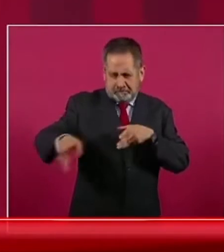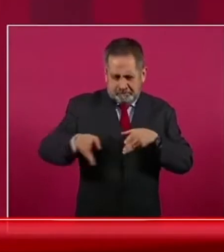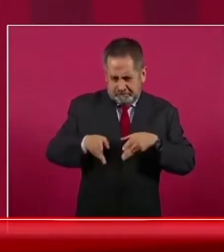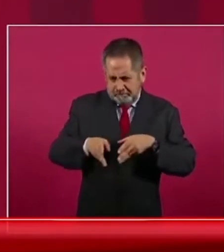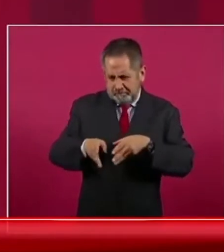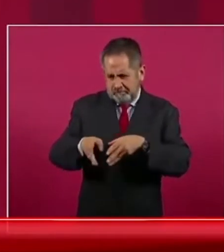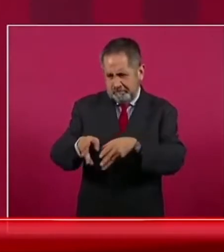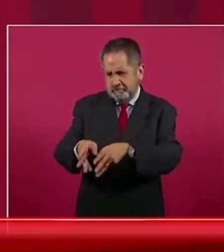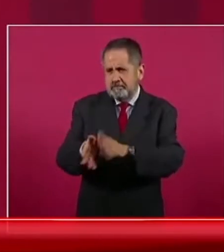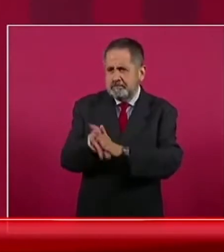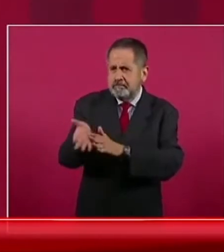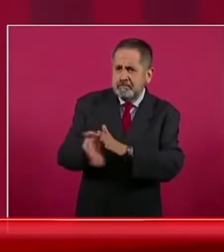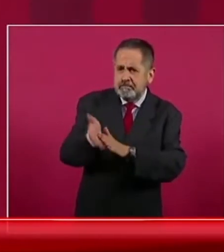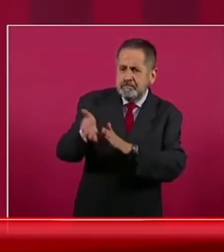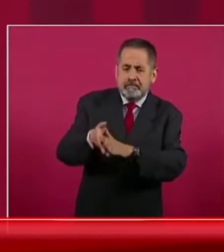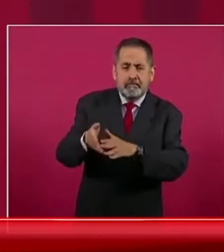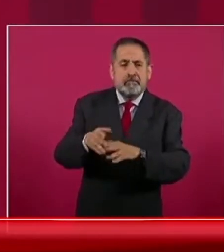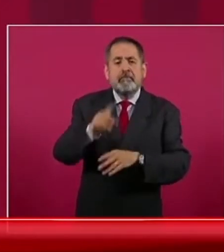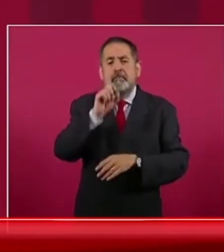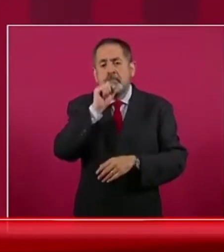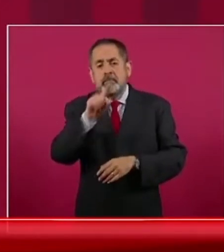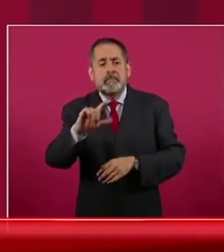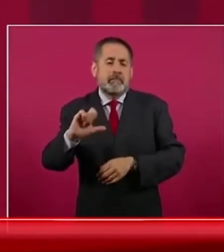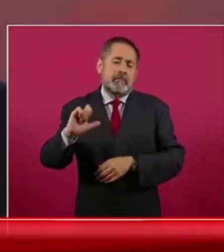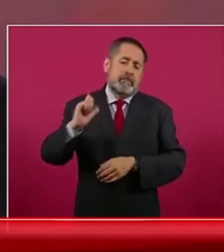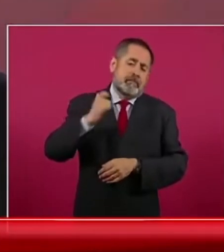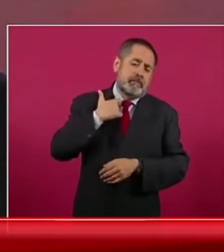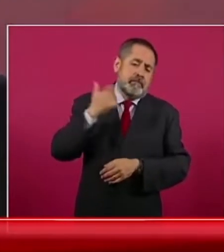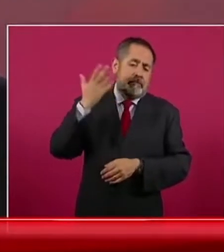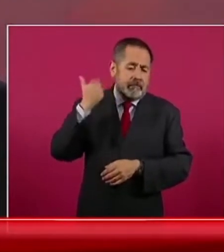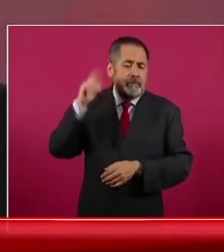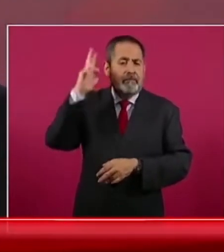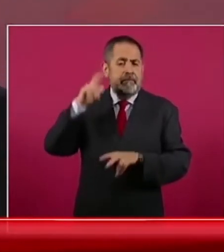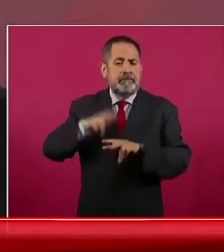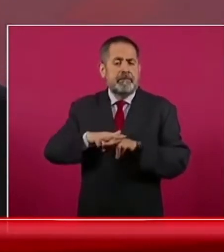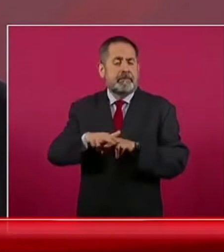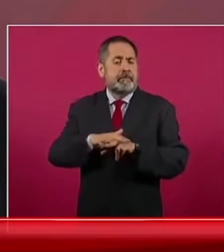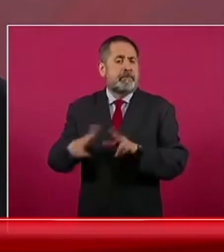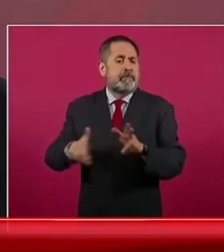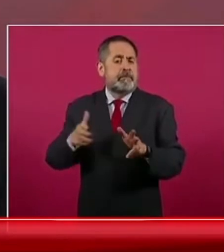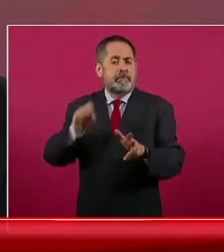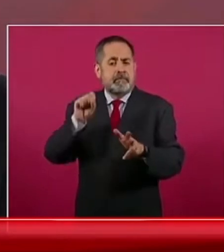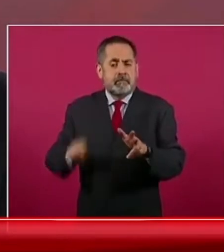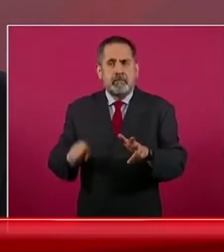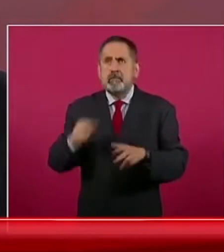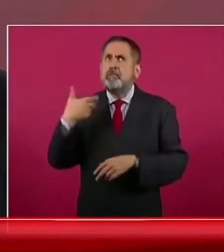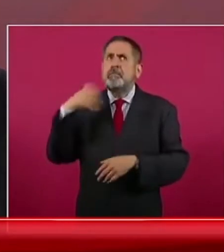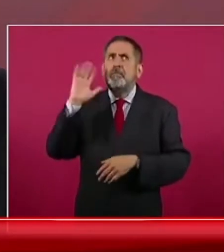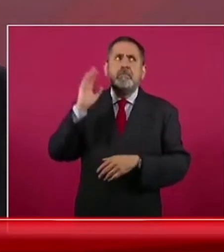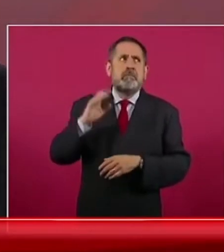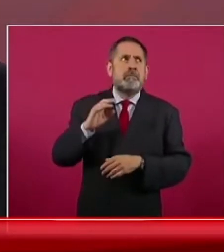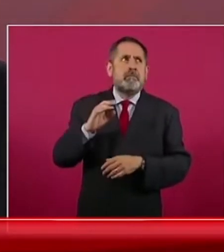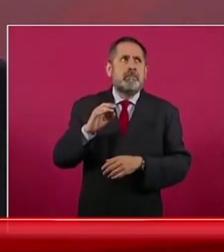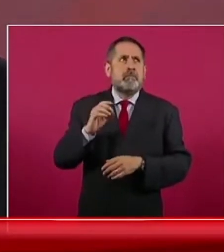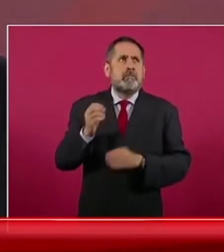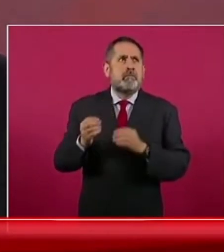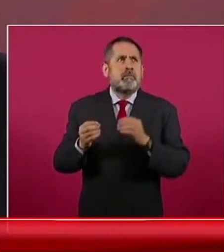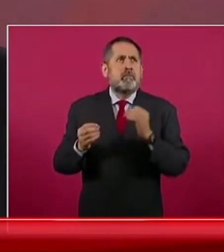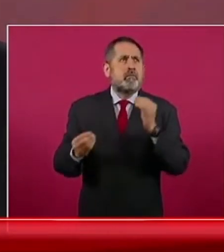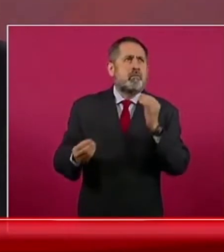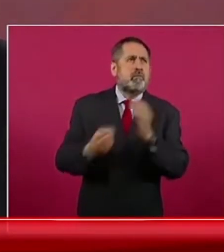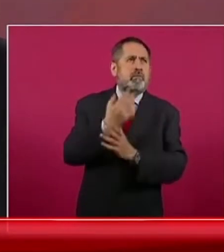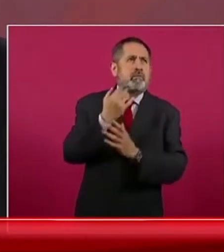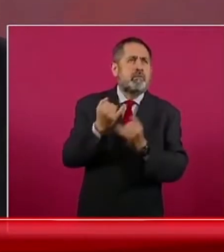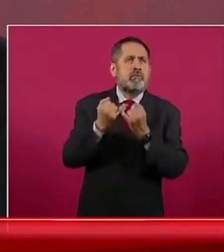en lo que fue el ferrocarril del sureste, que se inauguró en los años 50